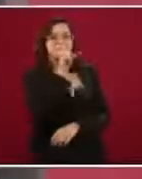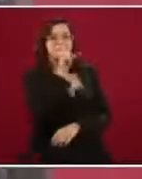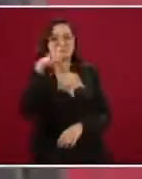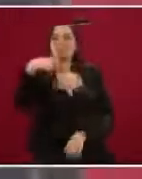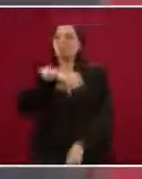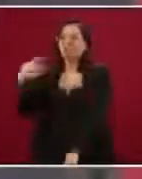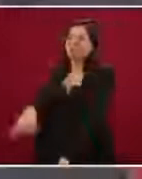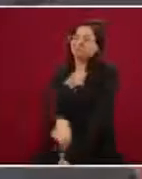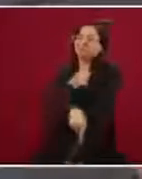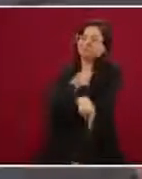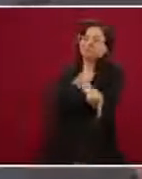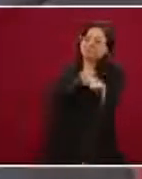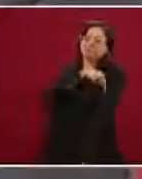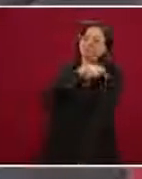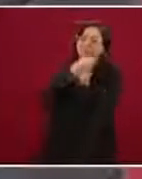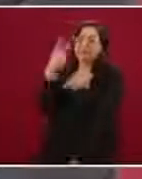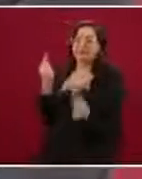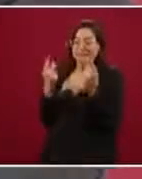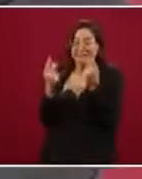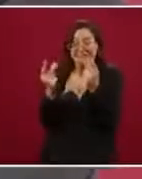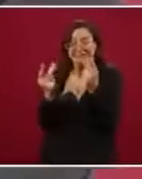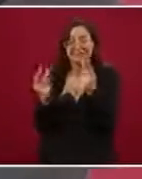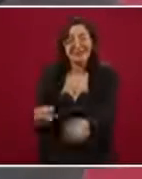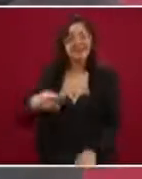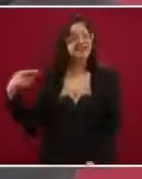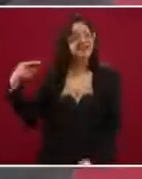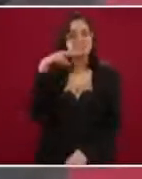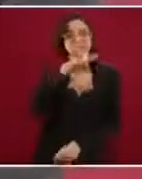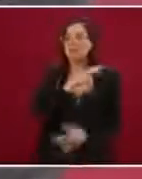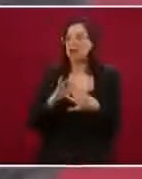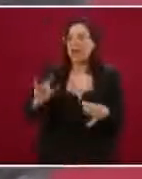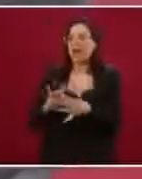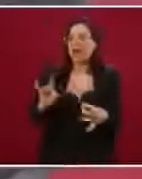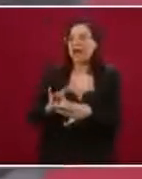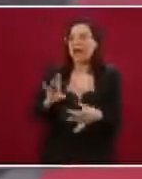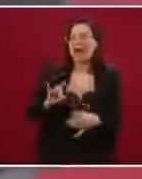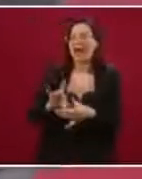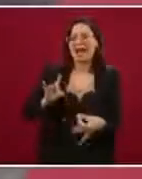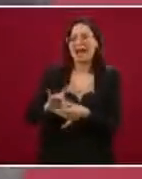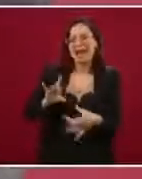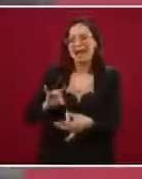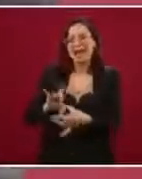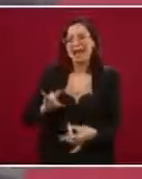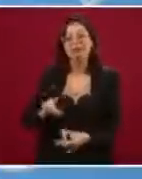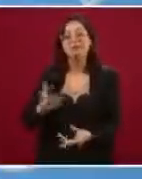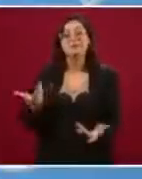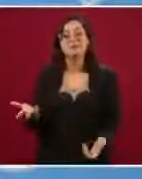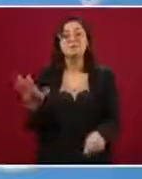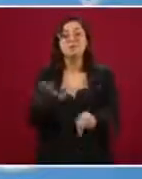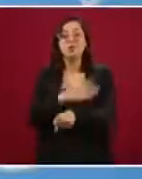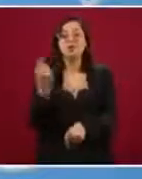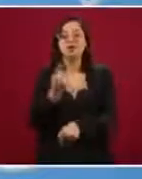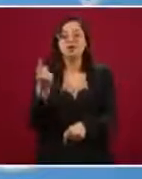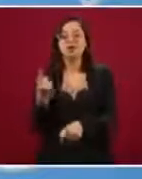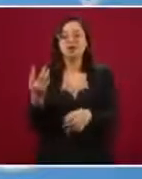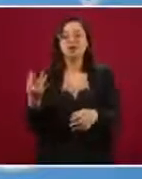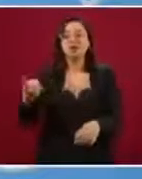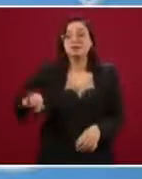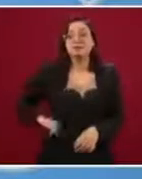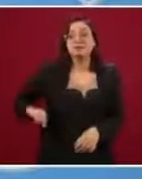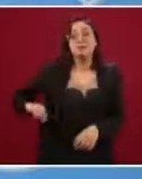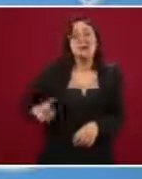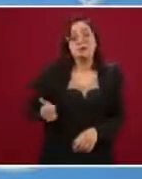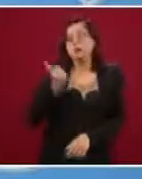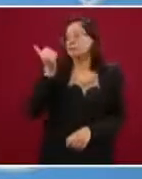Entonces yo me iba de corrido, vámonos a la convocatoria, porque lo que nos interesaba era que se